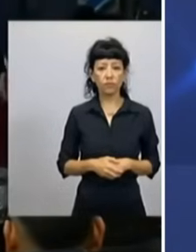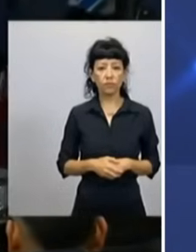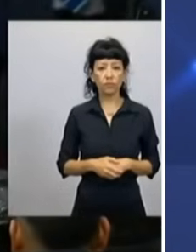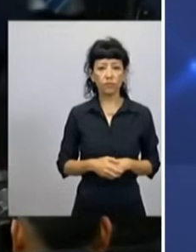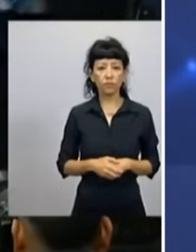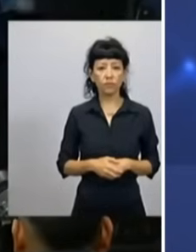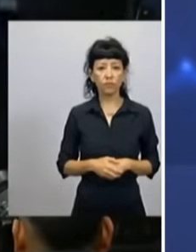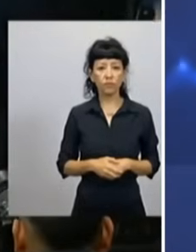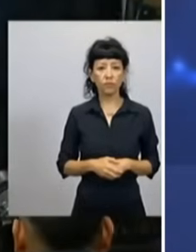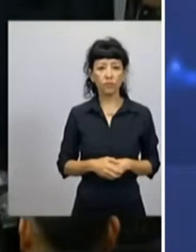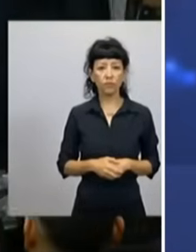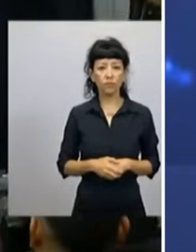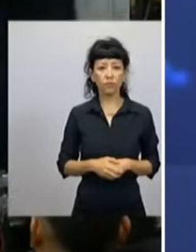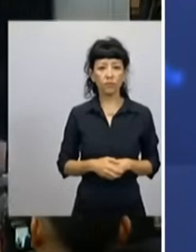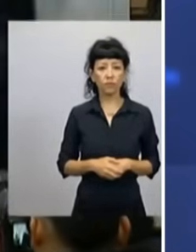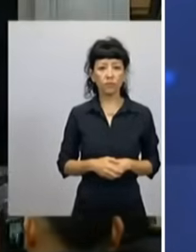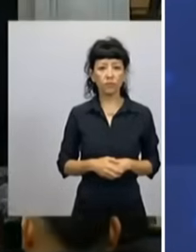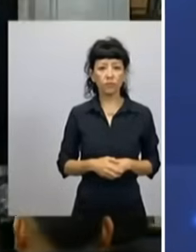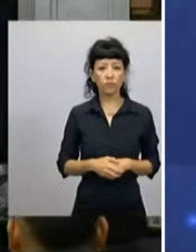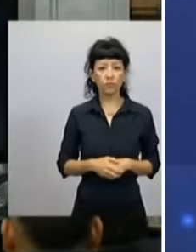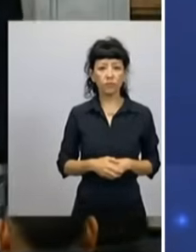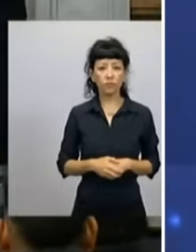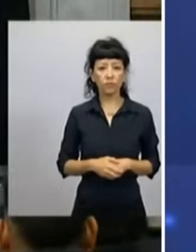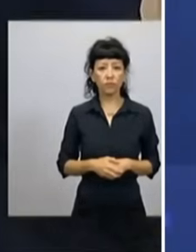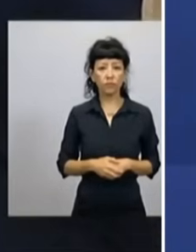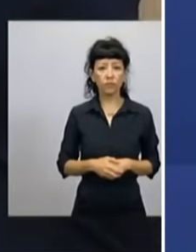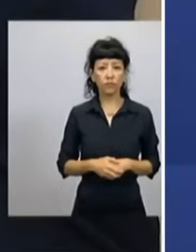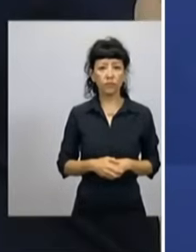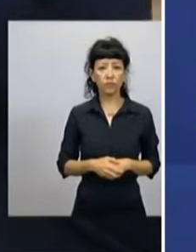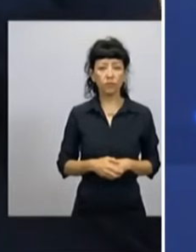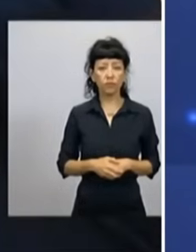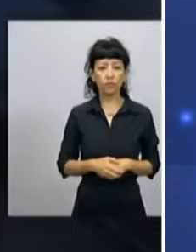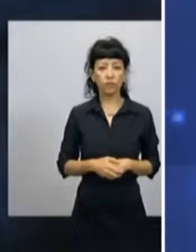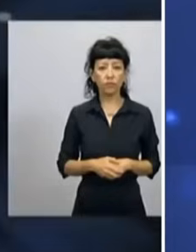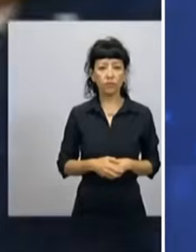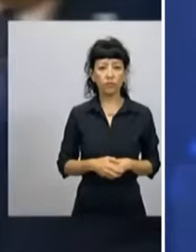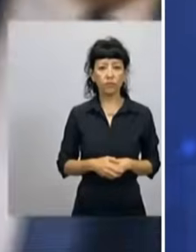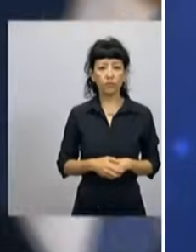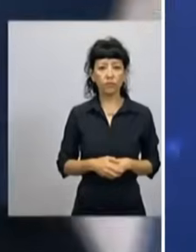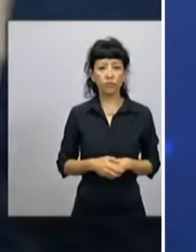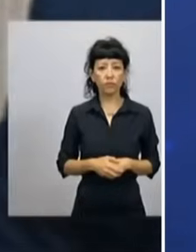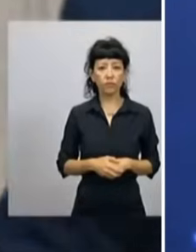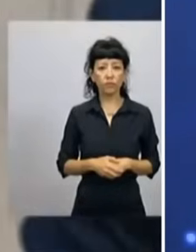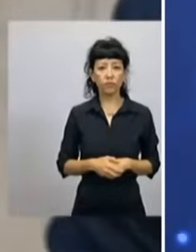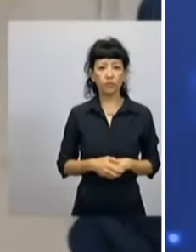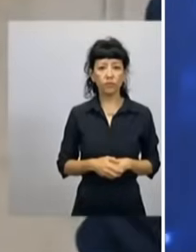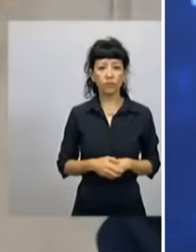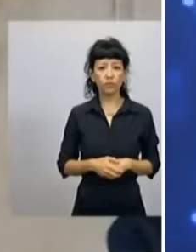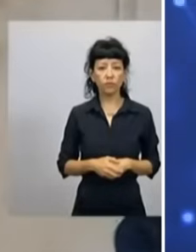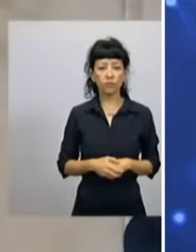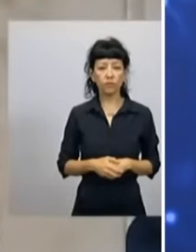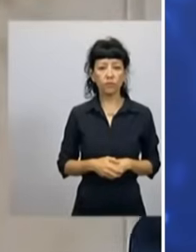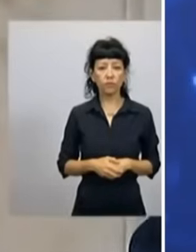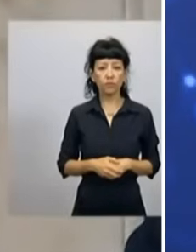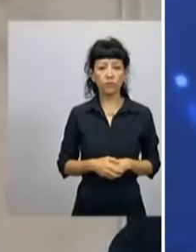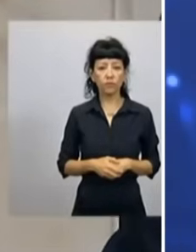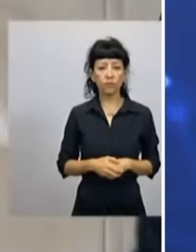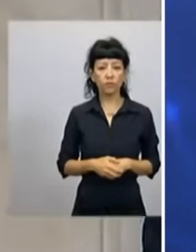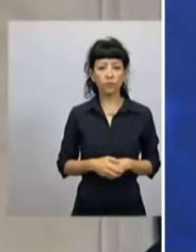respuesta a tu pregunta. ¿Cómo se va a aplicar esto? ¿Cuánta tolerancia van a tener los argentinos? Eso, ese, digamos, cómo